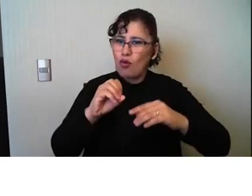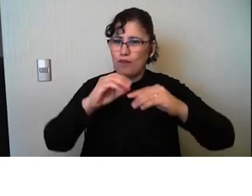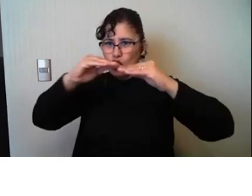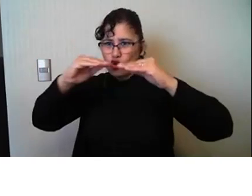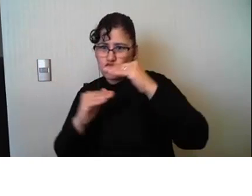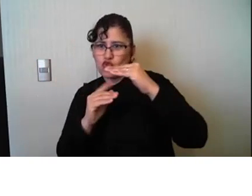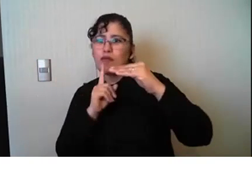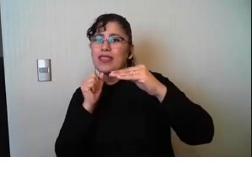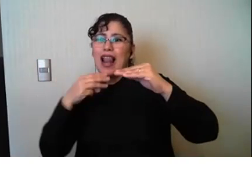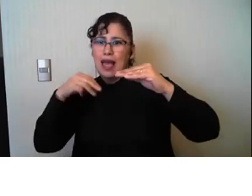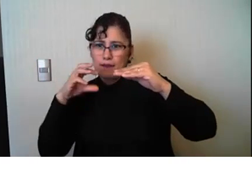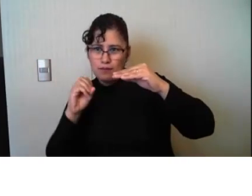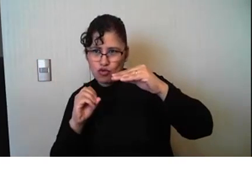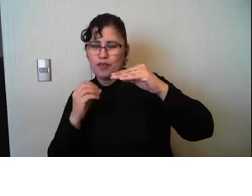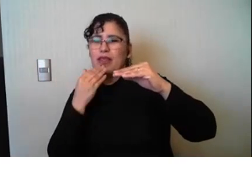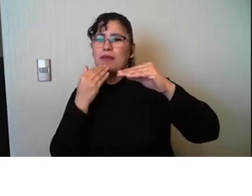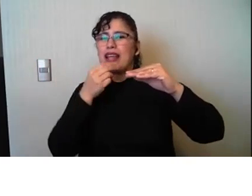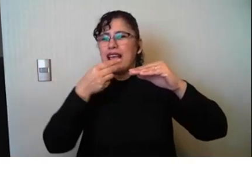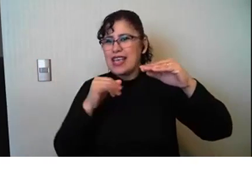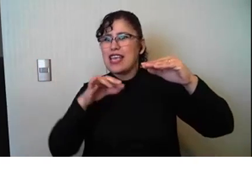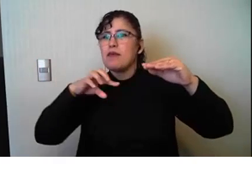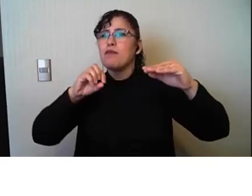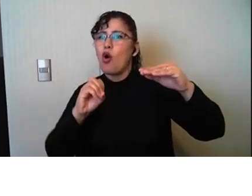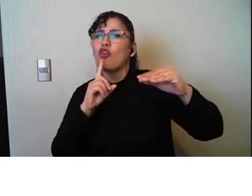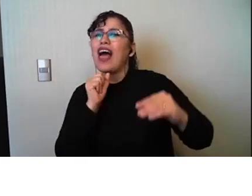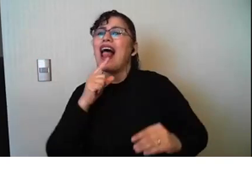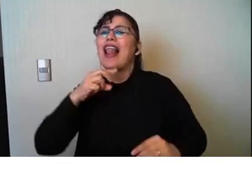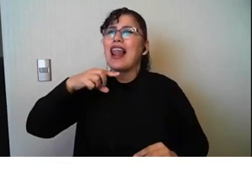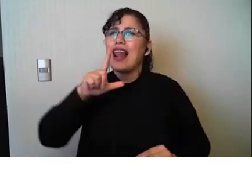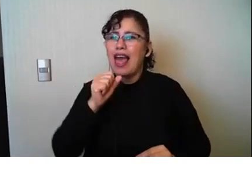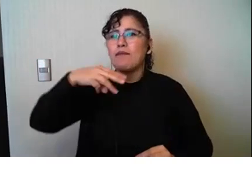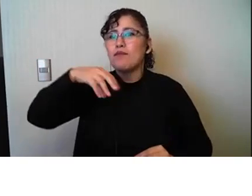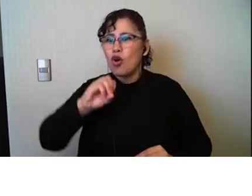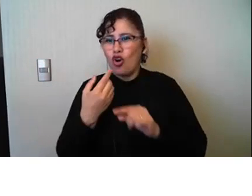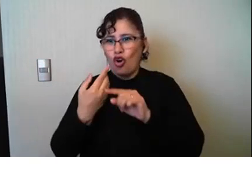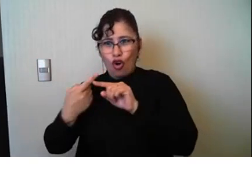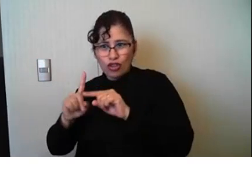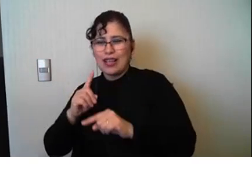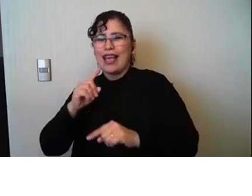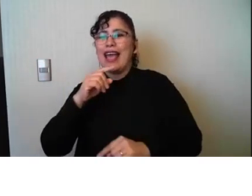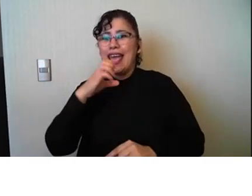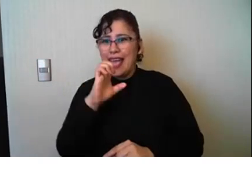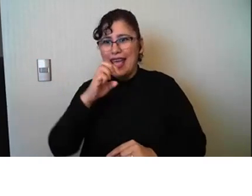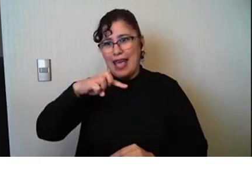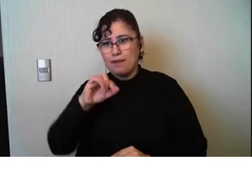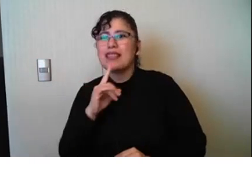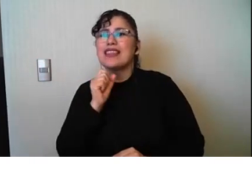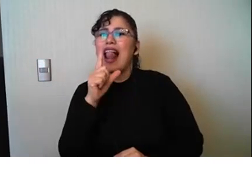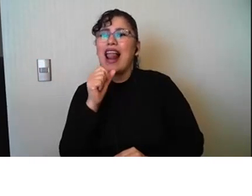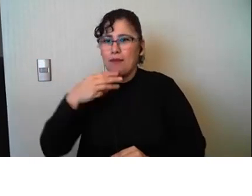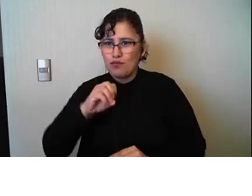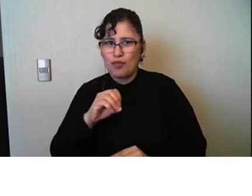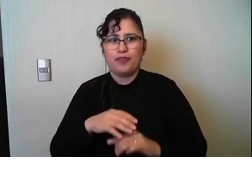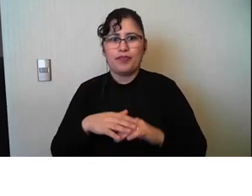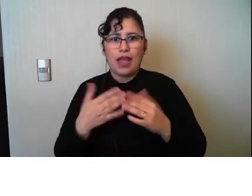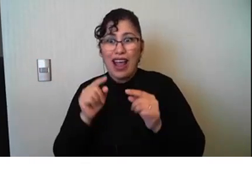hipotálamo y epitálamo. Entonces, este circuito es más complejo que